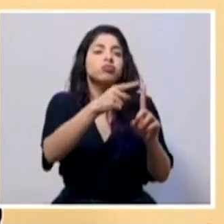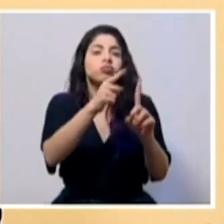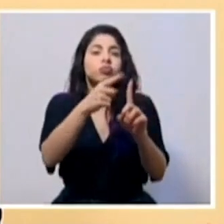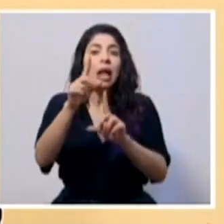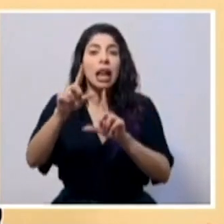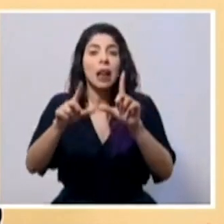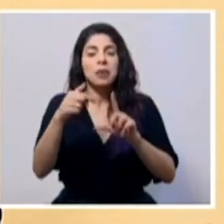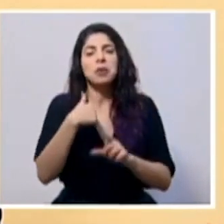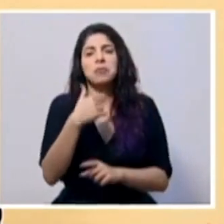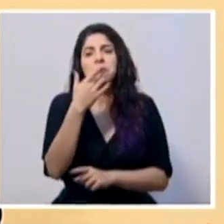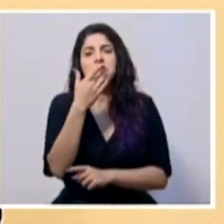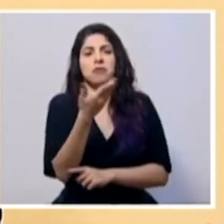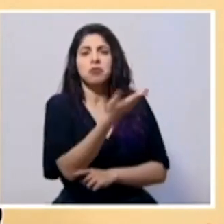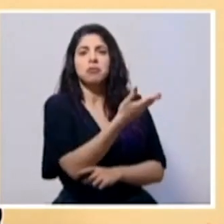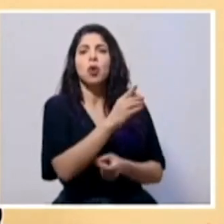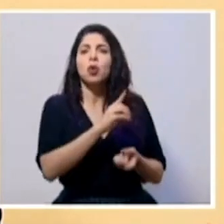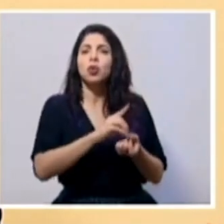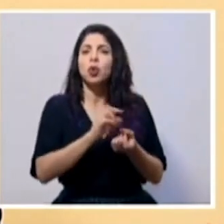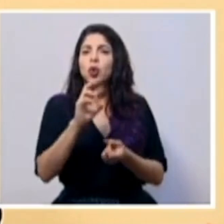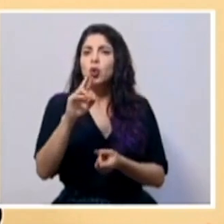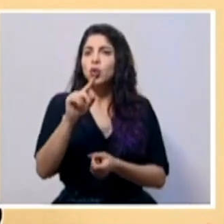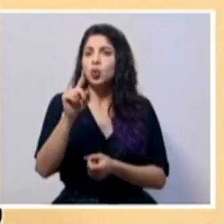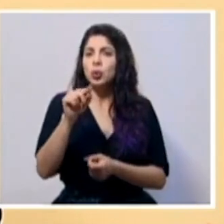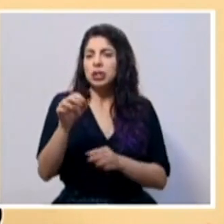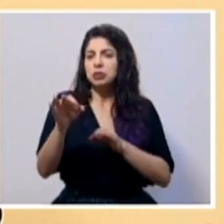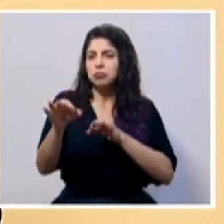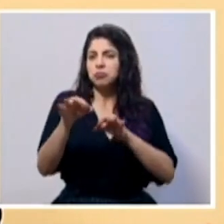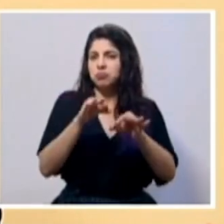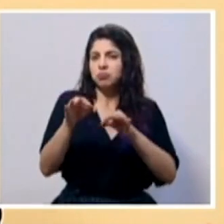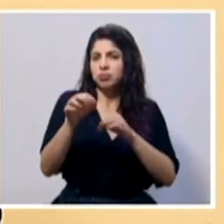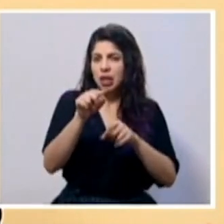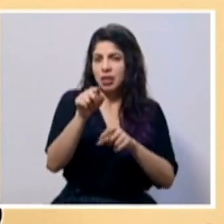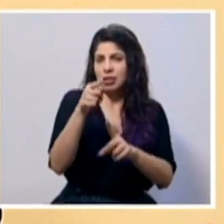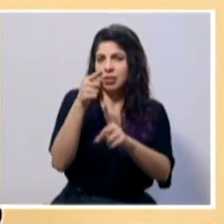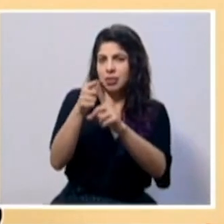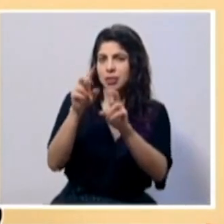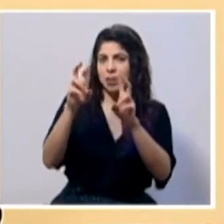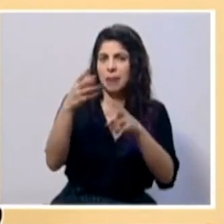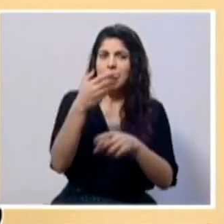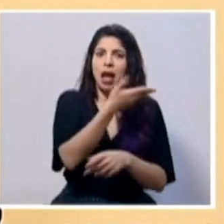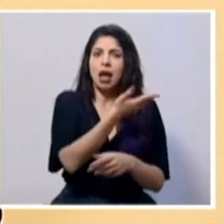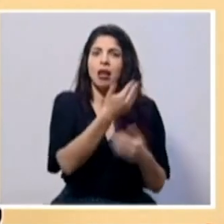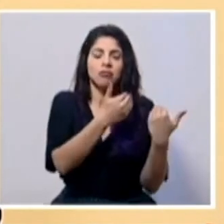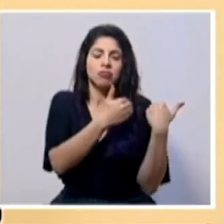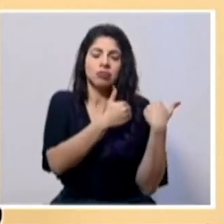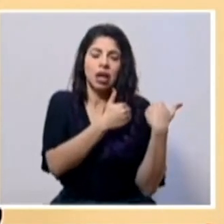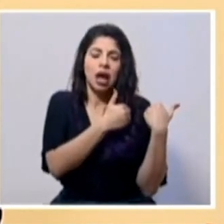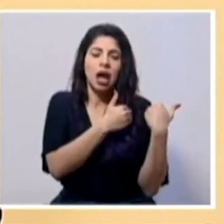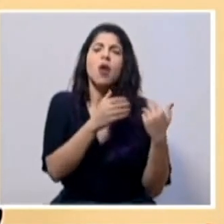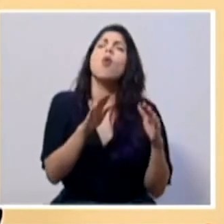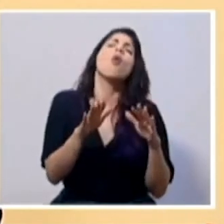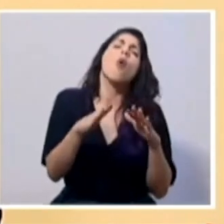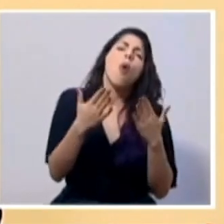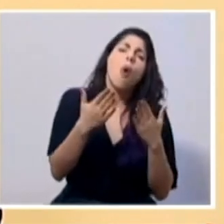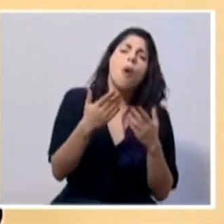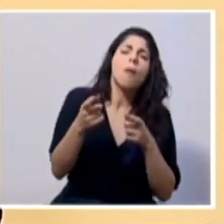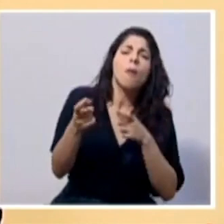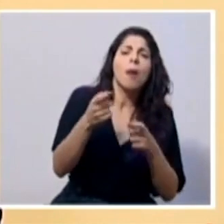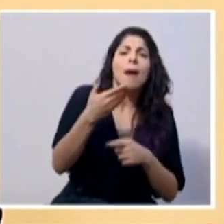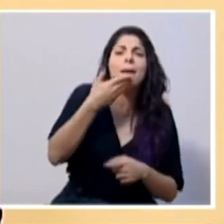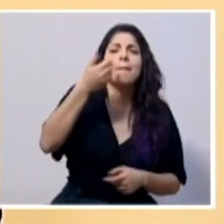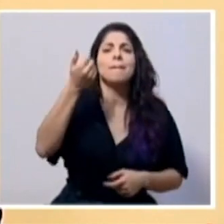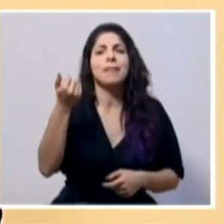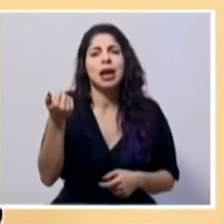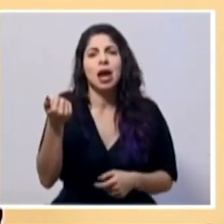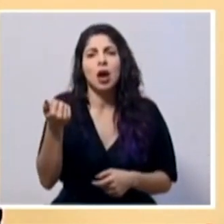dejaría que sea el doctor Ruiz que pueda referirse al tema, que ellos han estado manejando esto de cómo lograr la mejor gestión